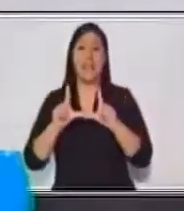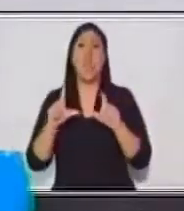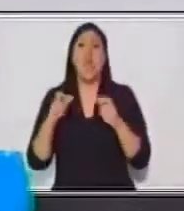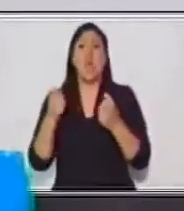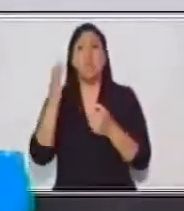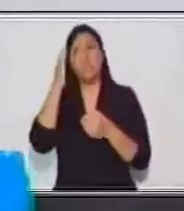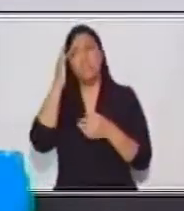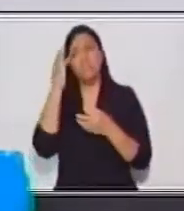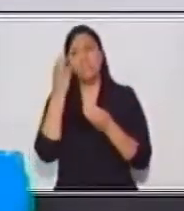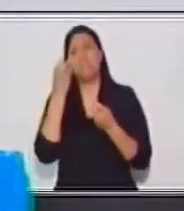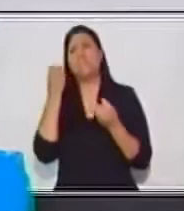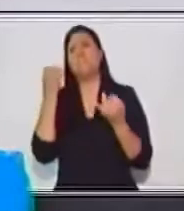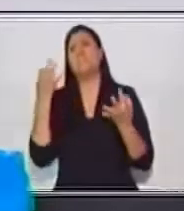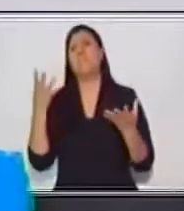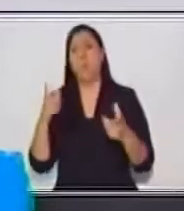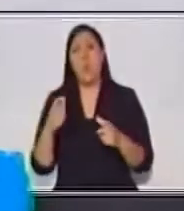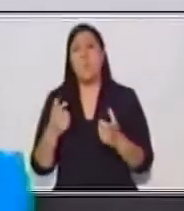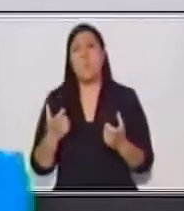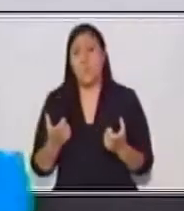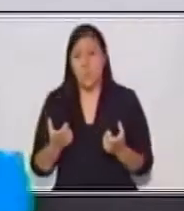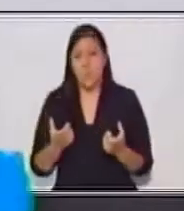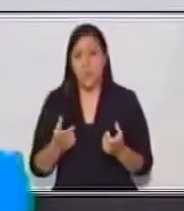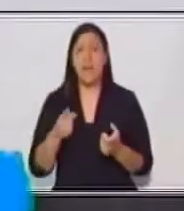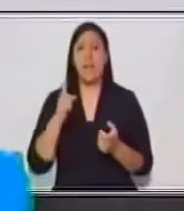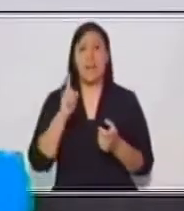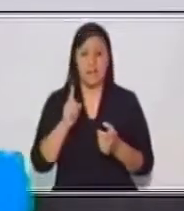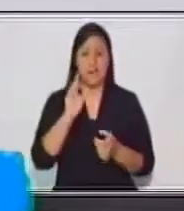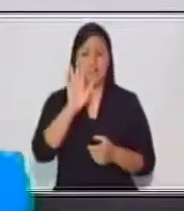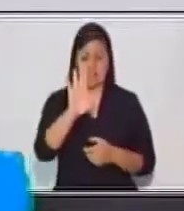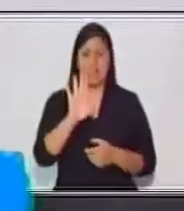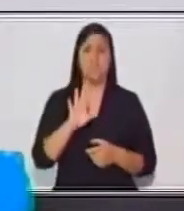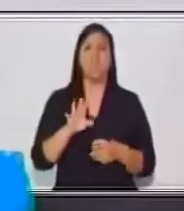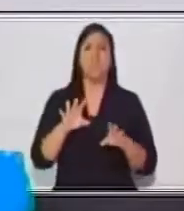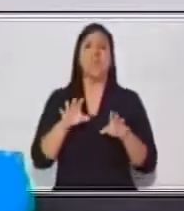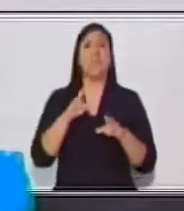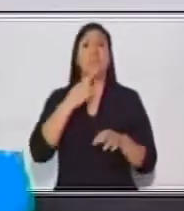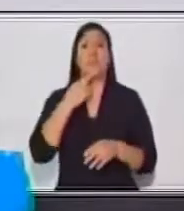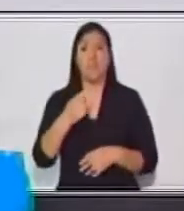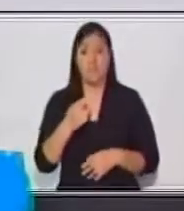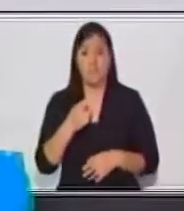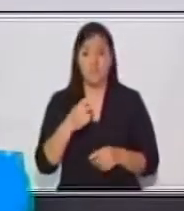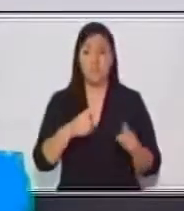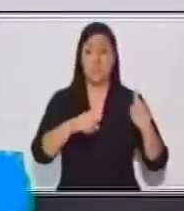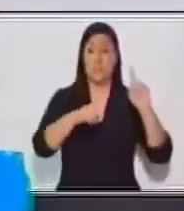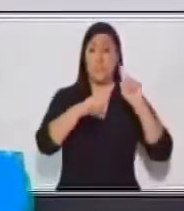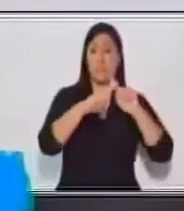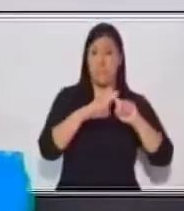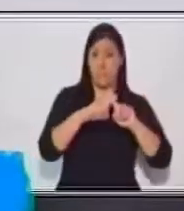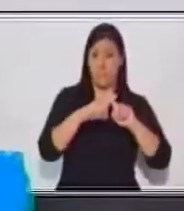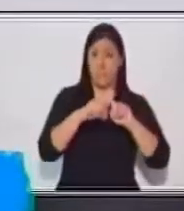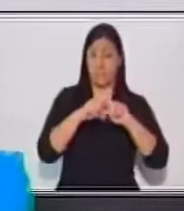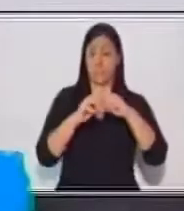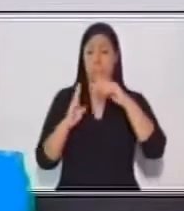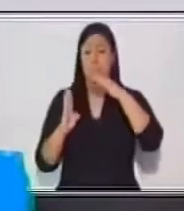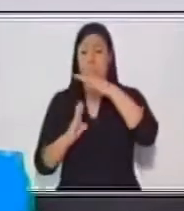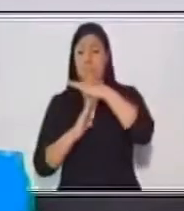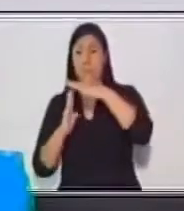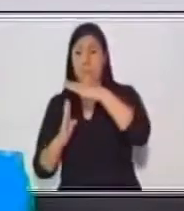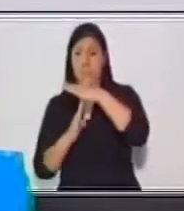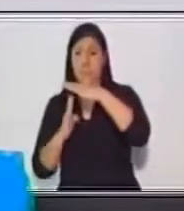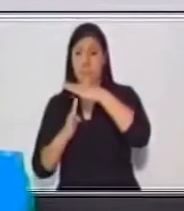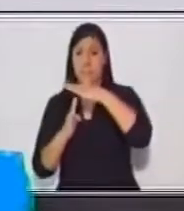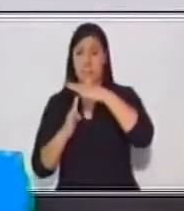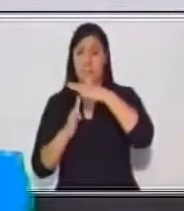El área de los cuadriláteros se va a calcular multiplicando la base, en este caso es X, por